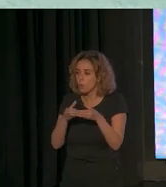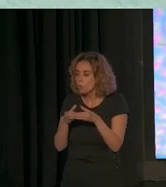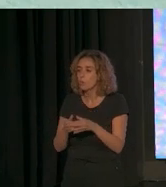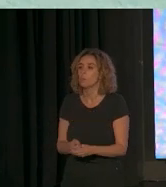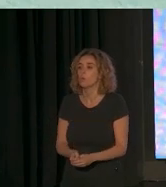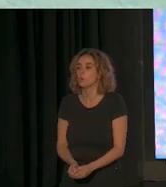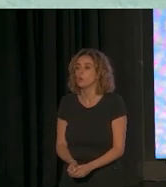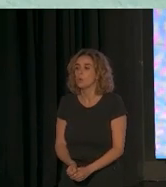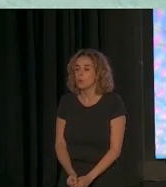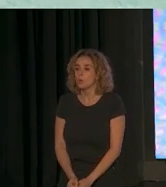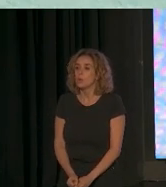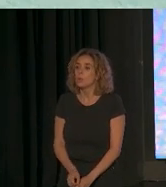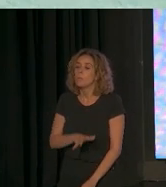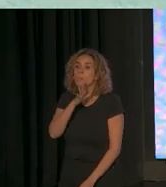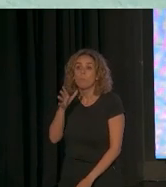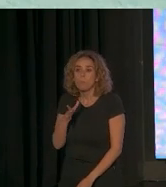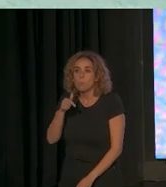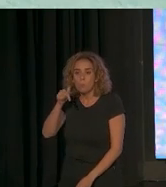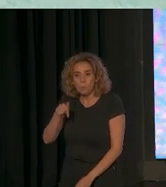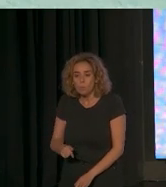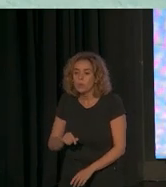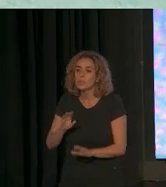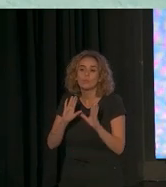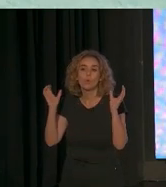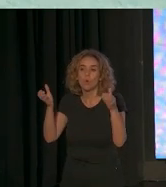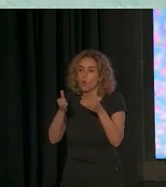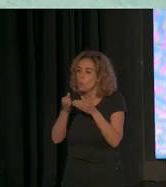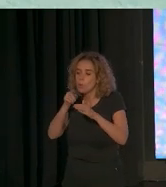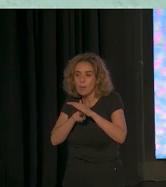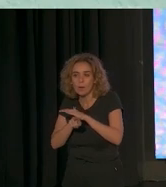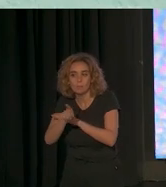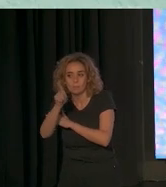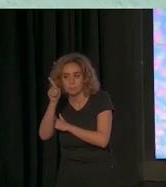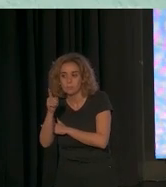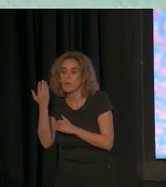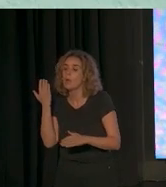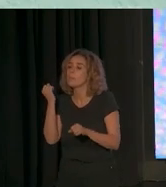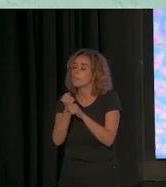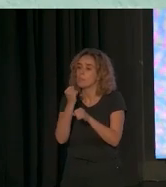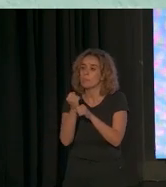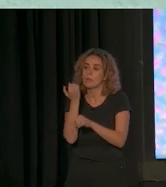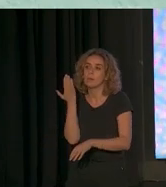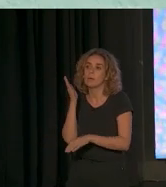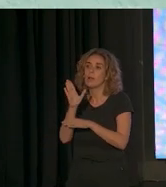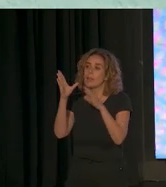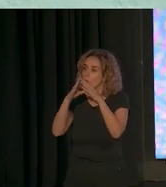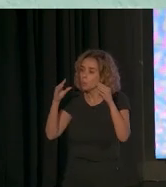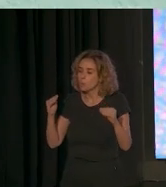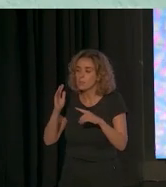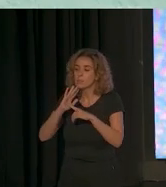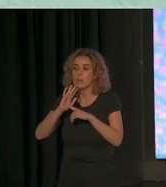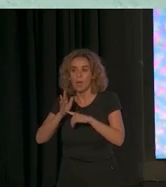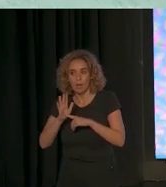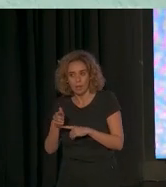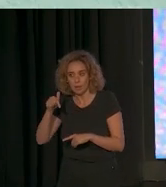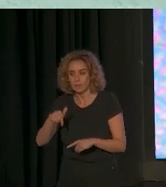pertinente traerlo aquí porque es crecer en comunidad. Hemos tenido la oportunidad de presentar los trabajos en la Universidad Autónoma, en el seminario